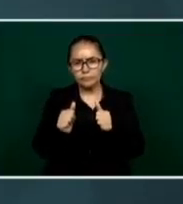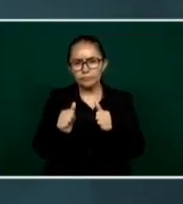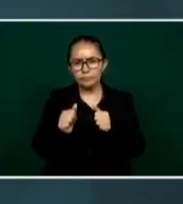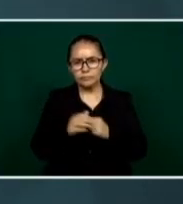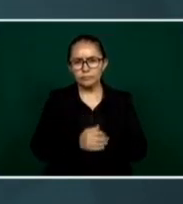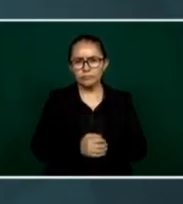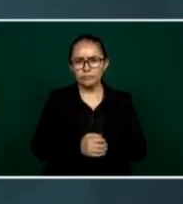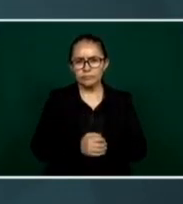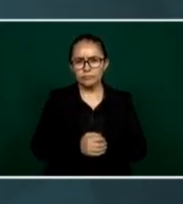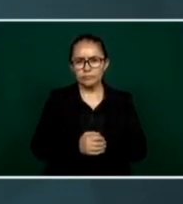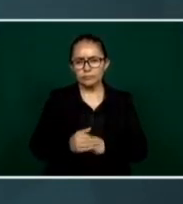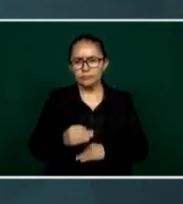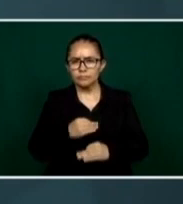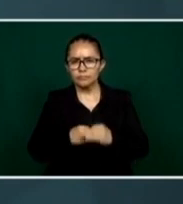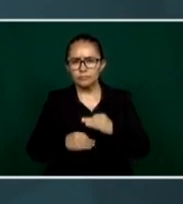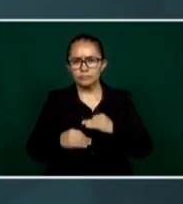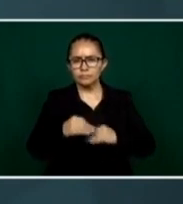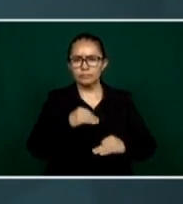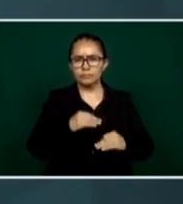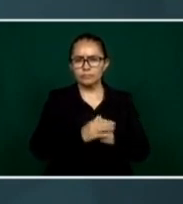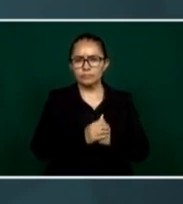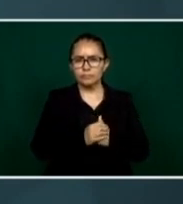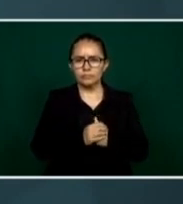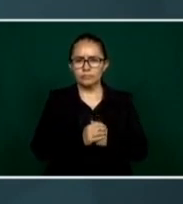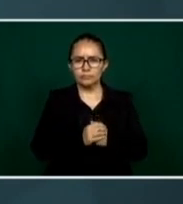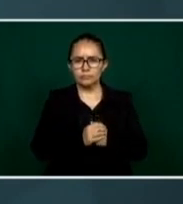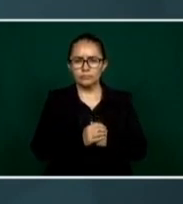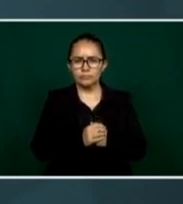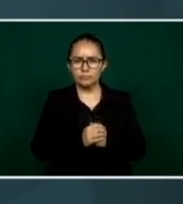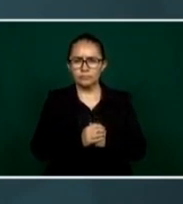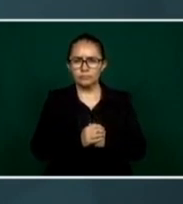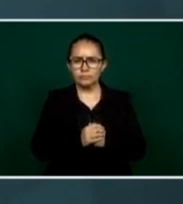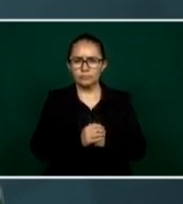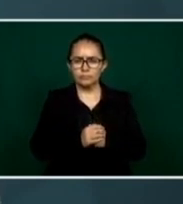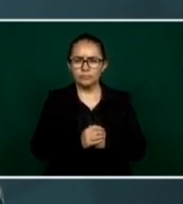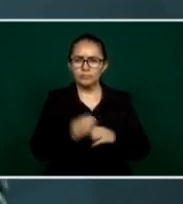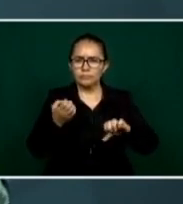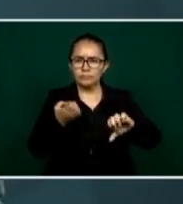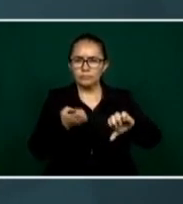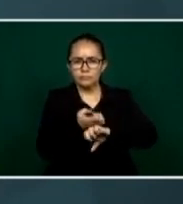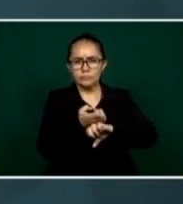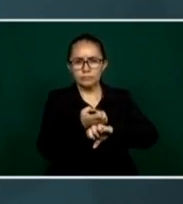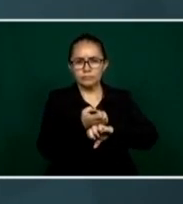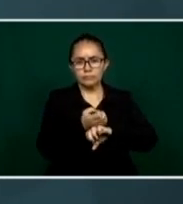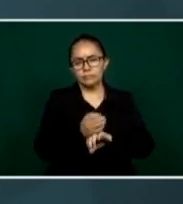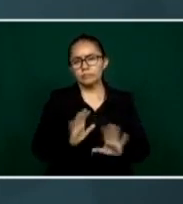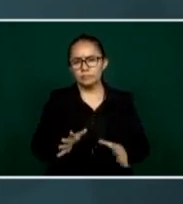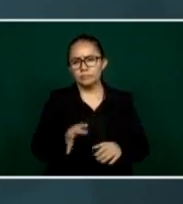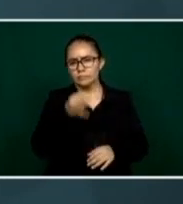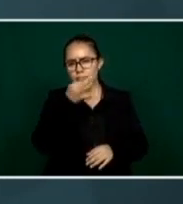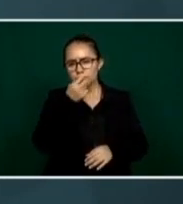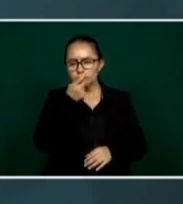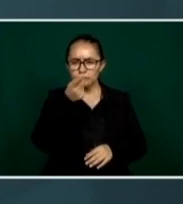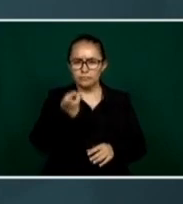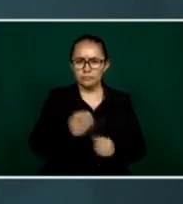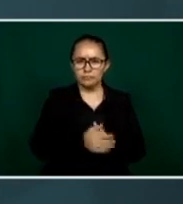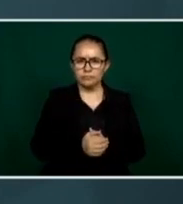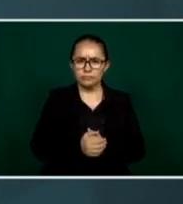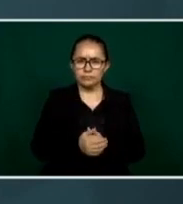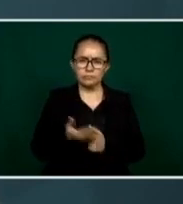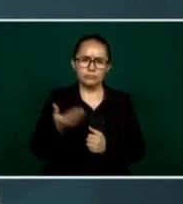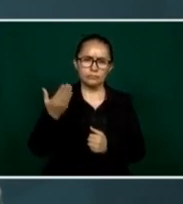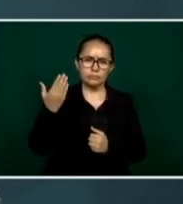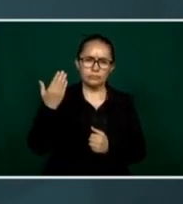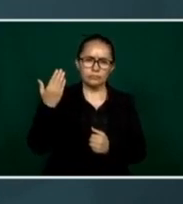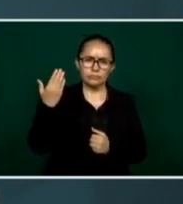toda la parte delictiva que se presenta en las diferentes áreas del Estado, que como dije, se han ido hacia